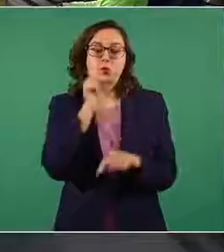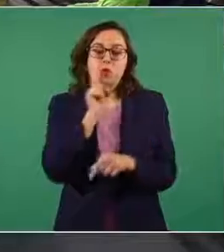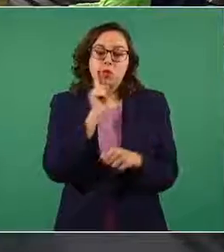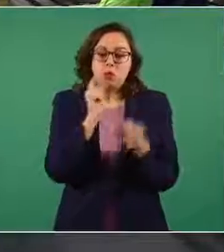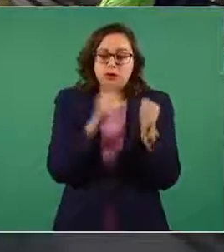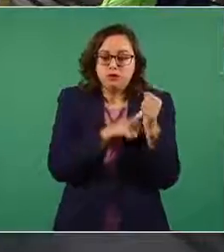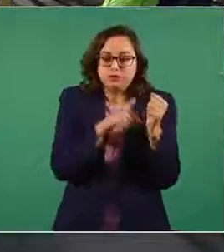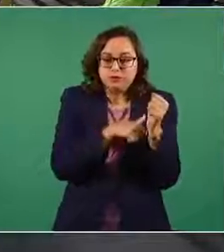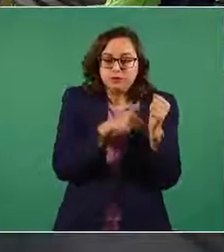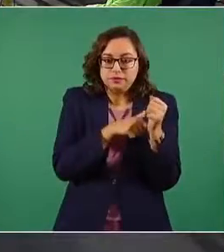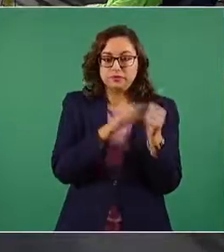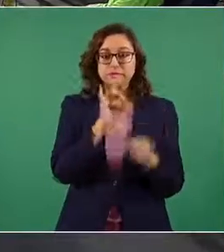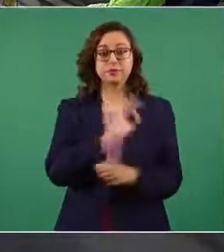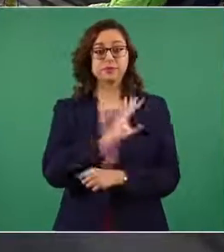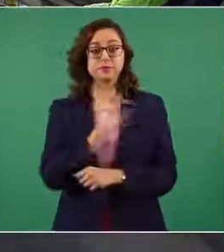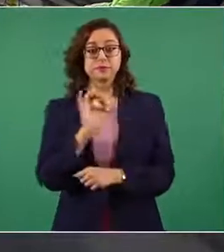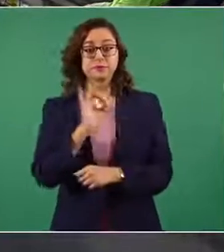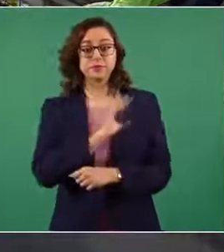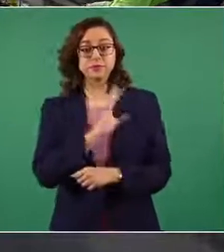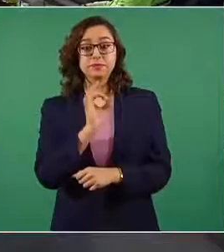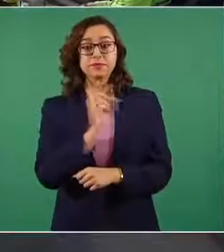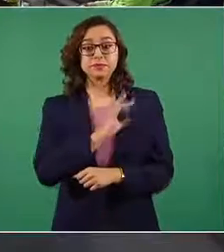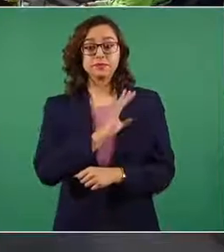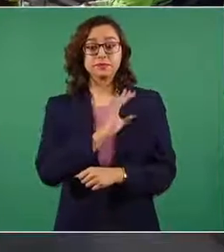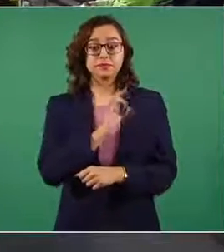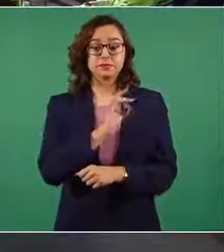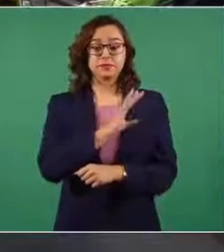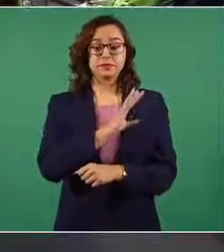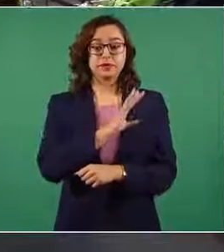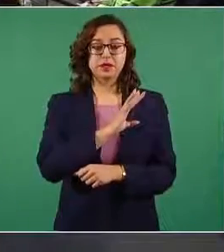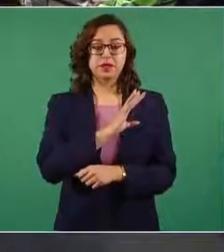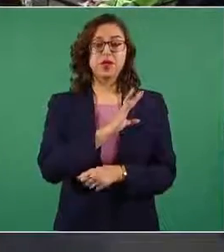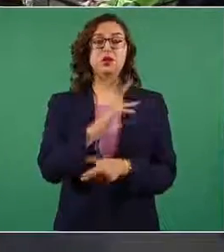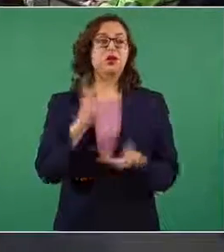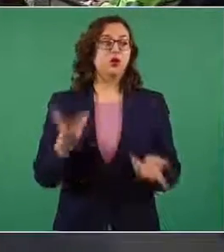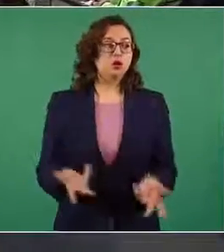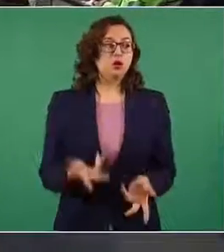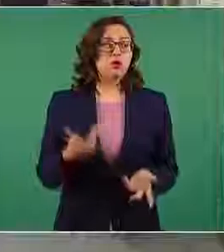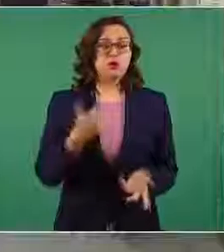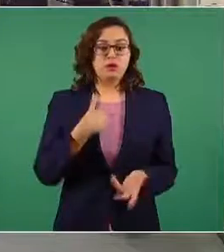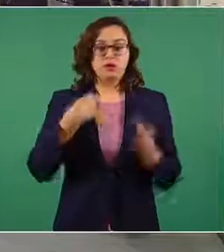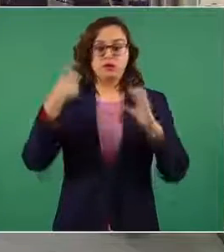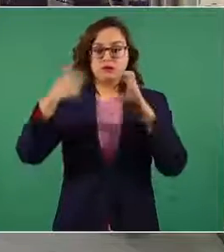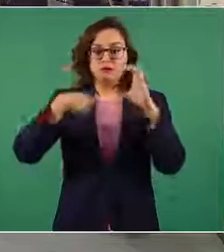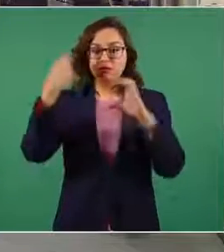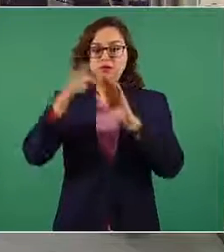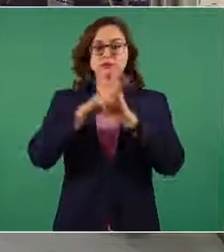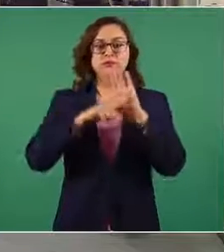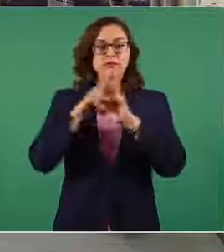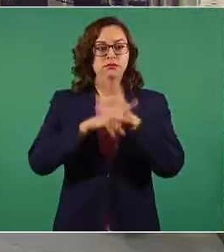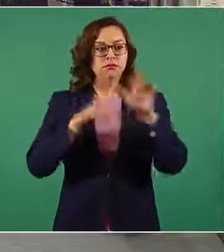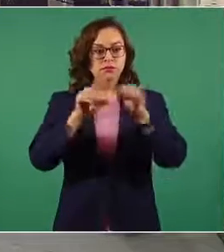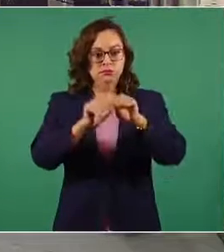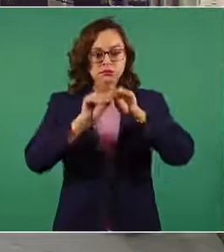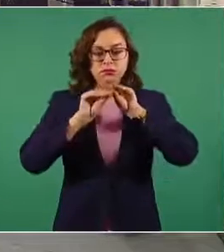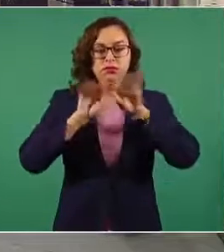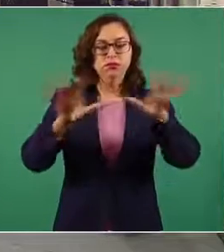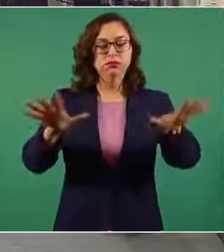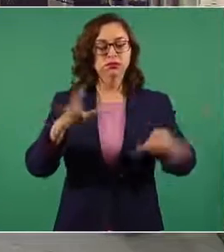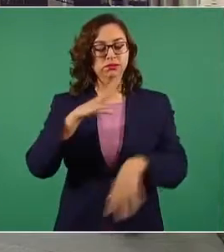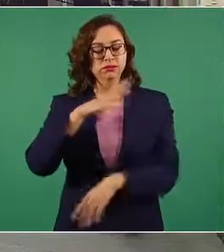tiene miedo. Es una denuncia que, repito, subió un video a las redes sociales, está